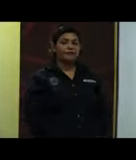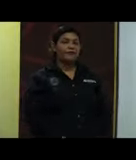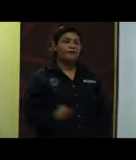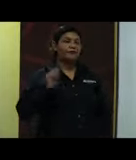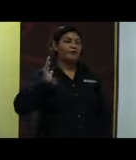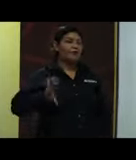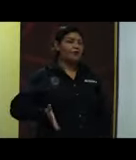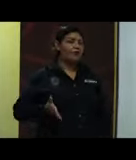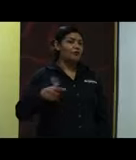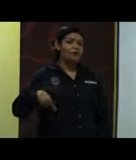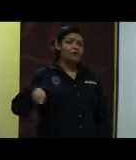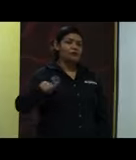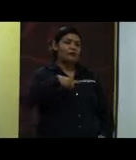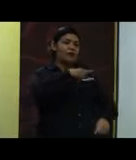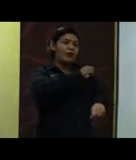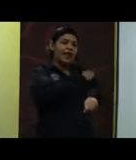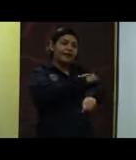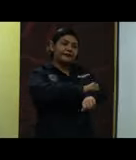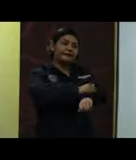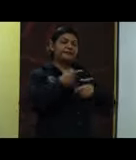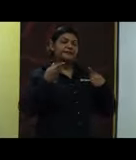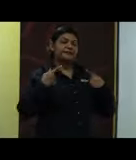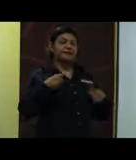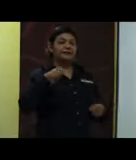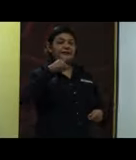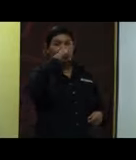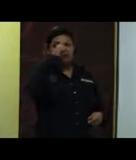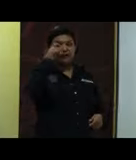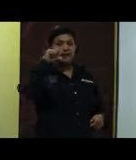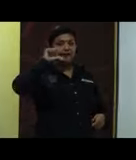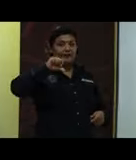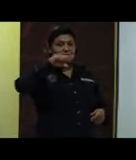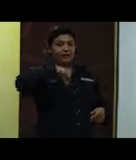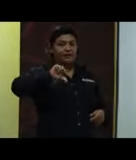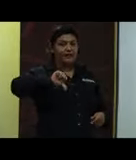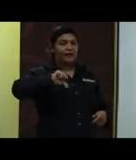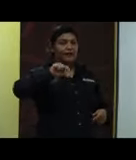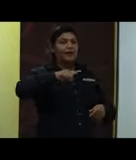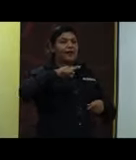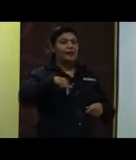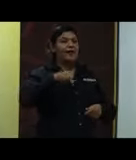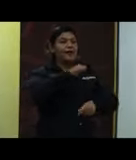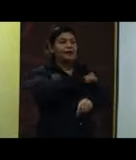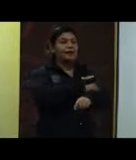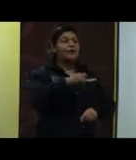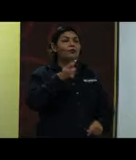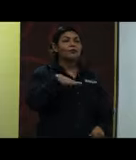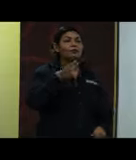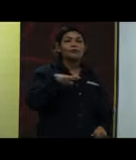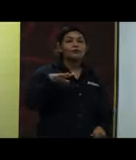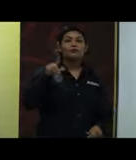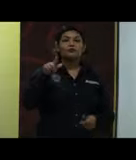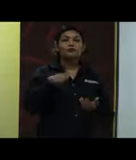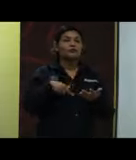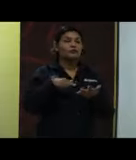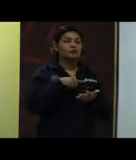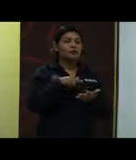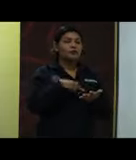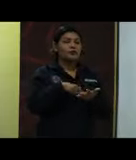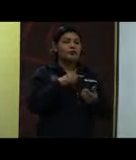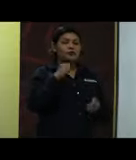Orgullosamente todos altamirenses. Esa foto se tomó aquí en Altamira. Buscamos un lugar en el cual fuera